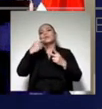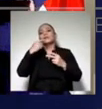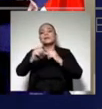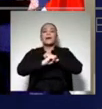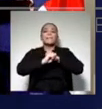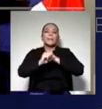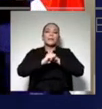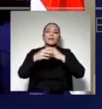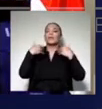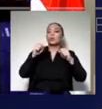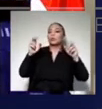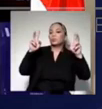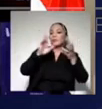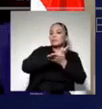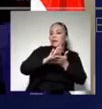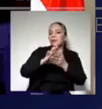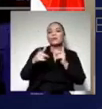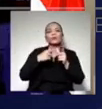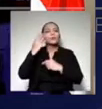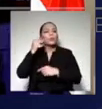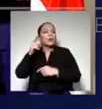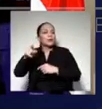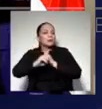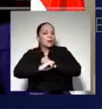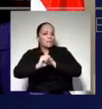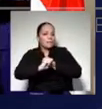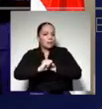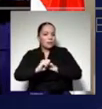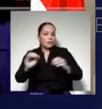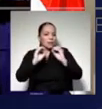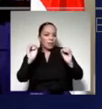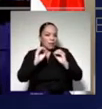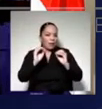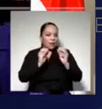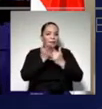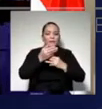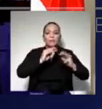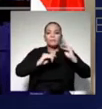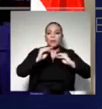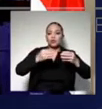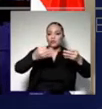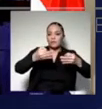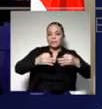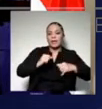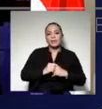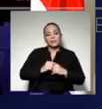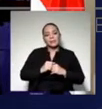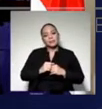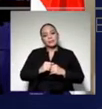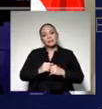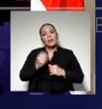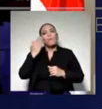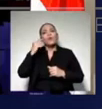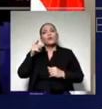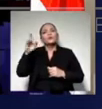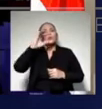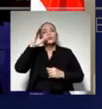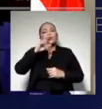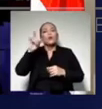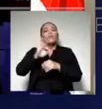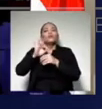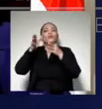dice, transparente? ¿Por qué esa campaña no se hizo por los medios oficiales? ¿Y por qué usted recurre a un funcionario público para